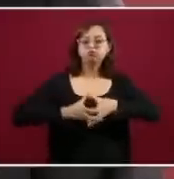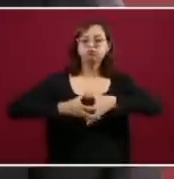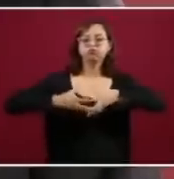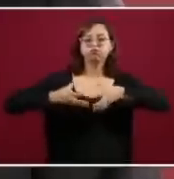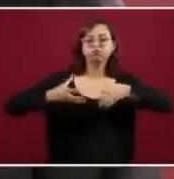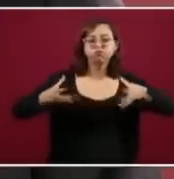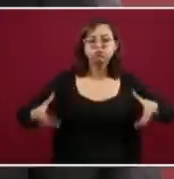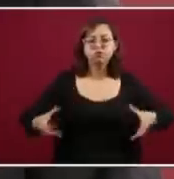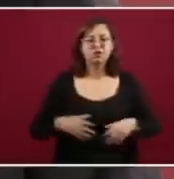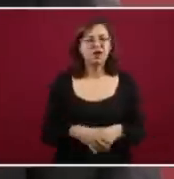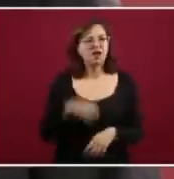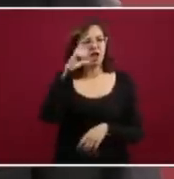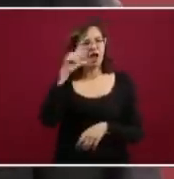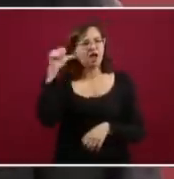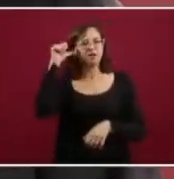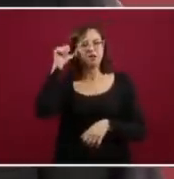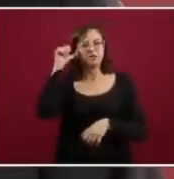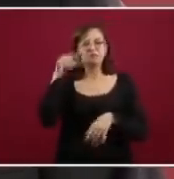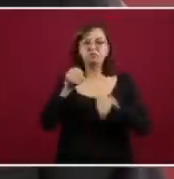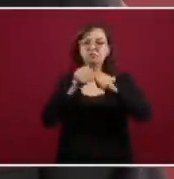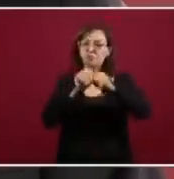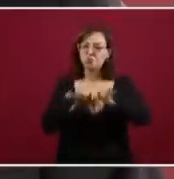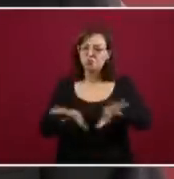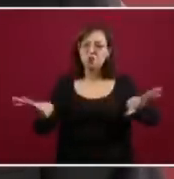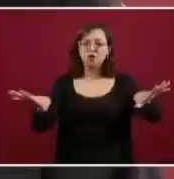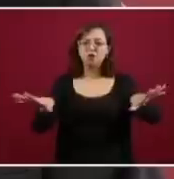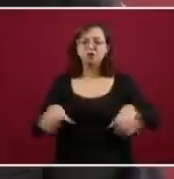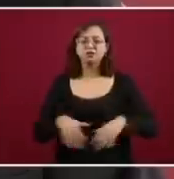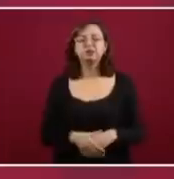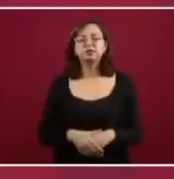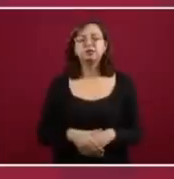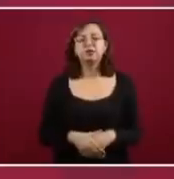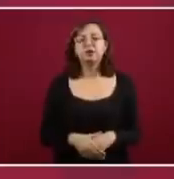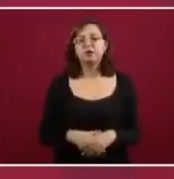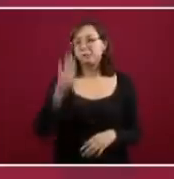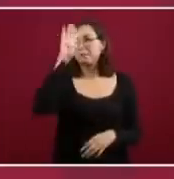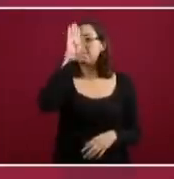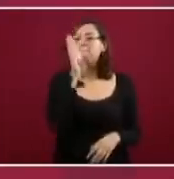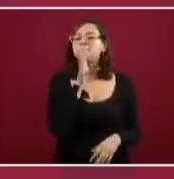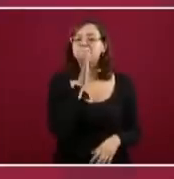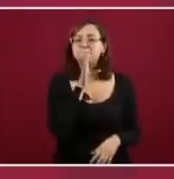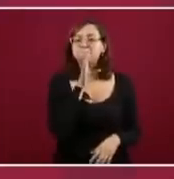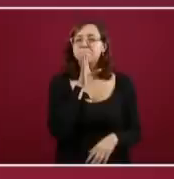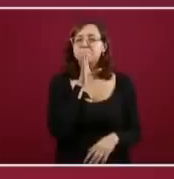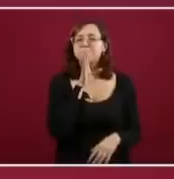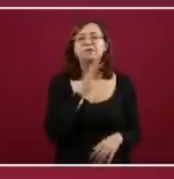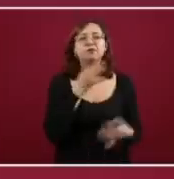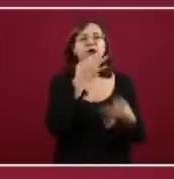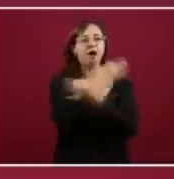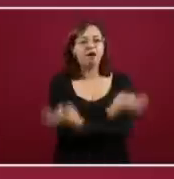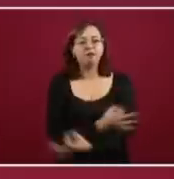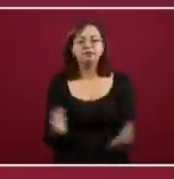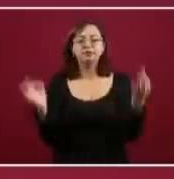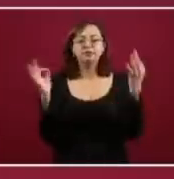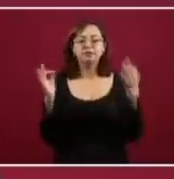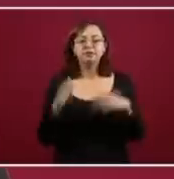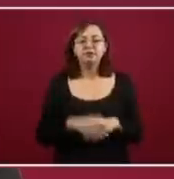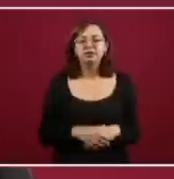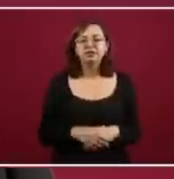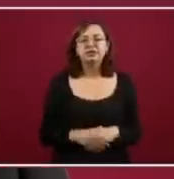se dio a conocer que lo que hay es a las 12 del día como